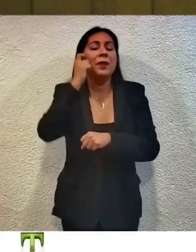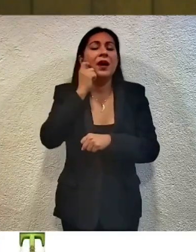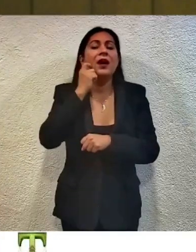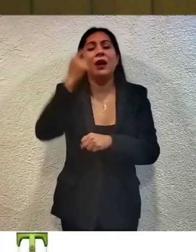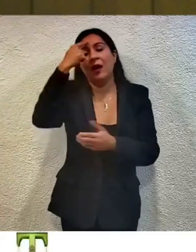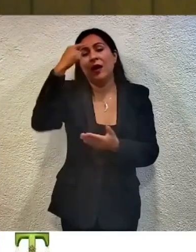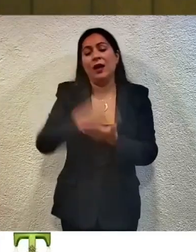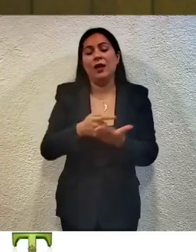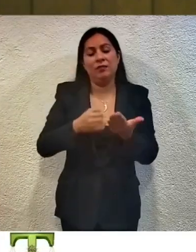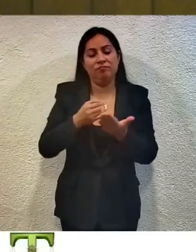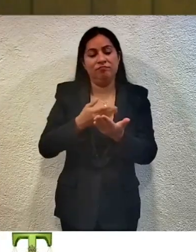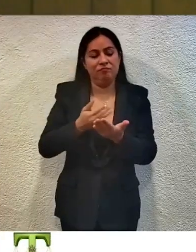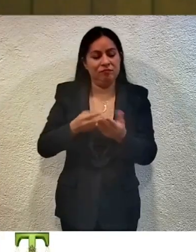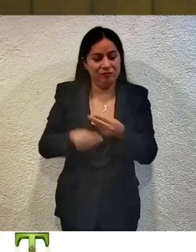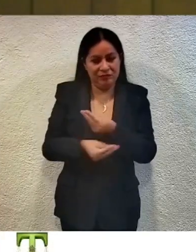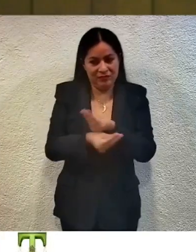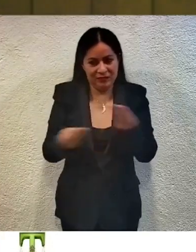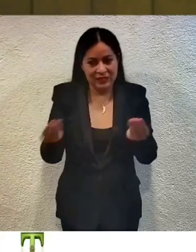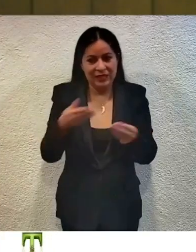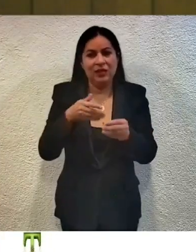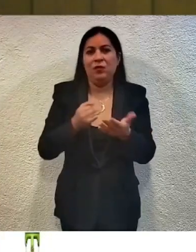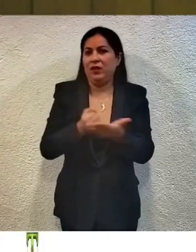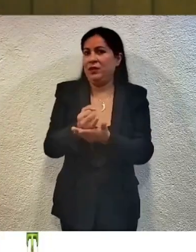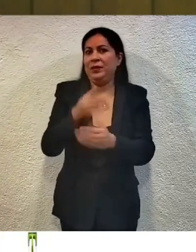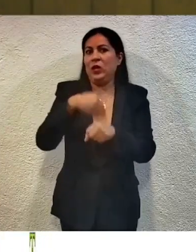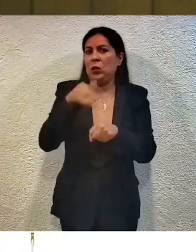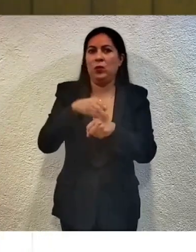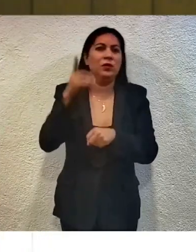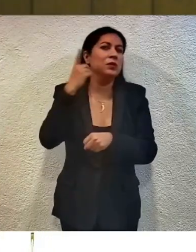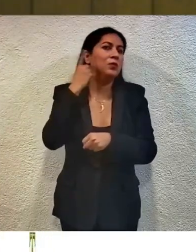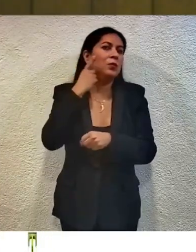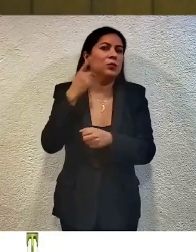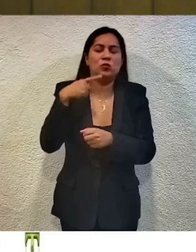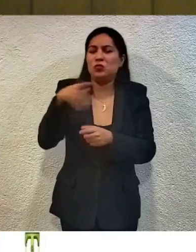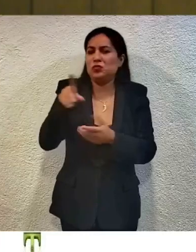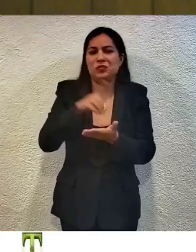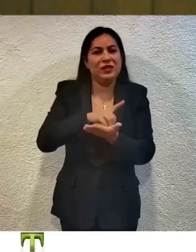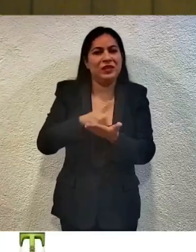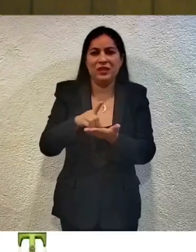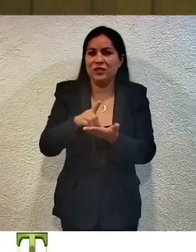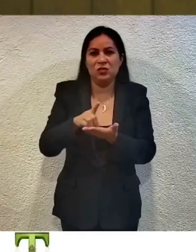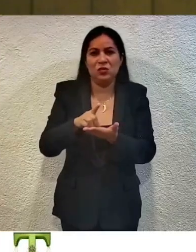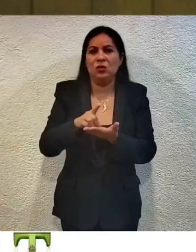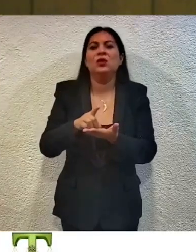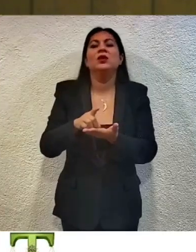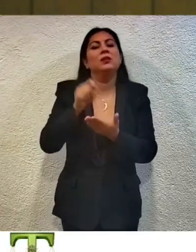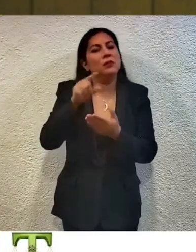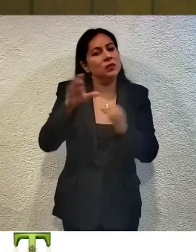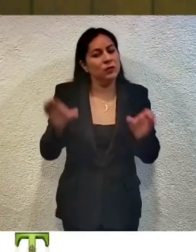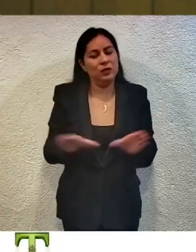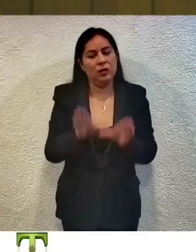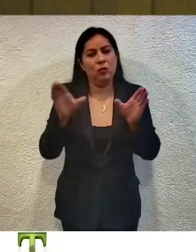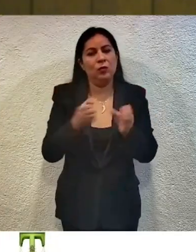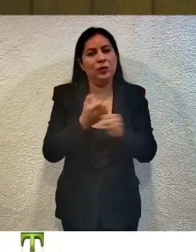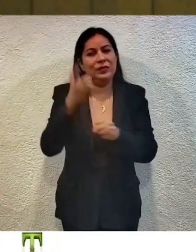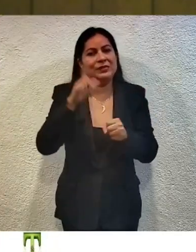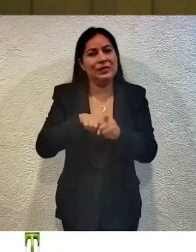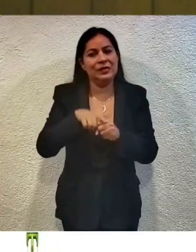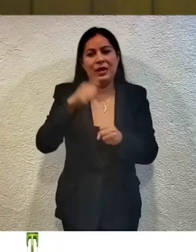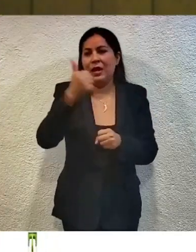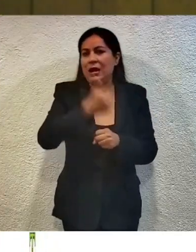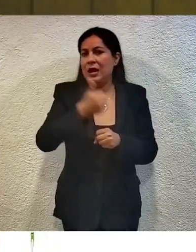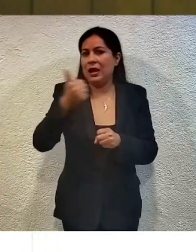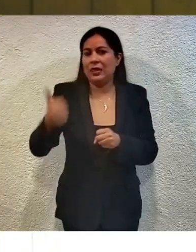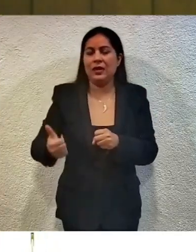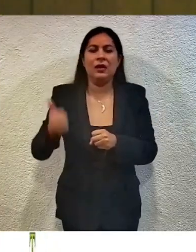o determinar el número de diputaciones que por derecho y amparado en el cómputo estatal le corresponde